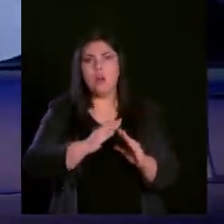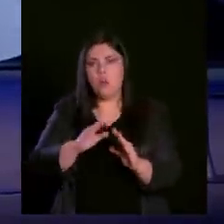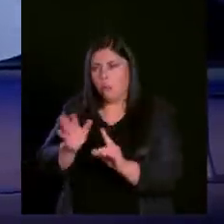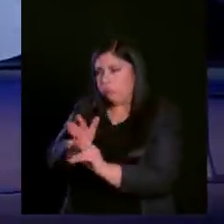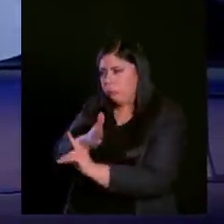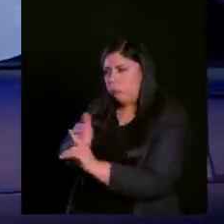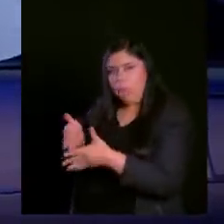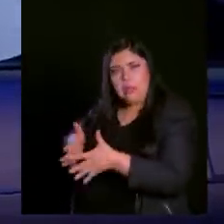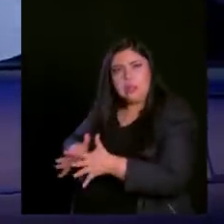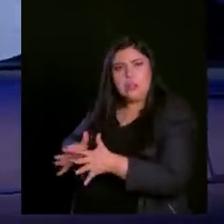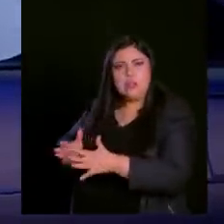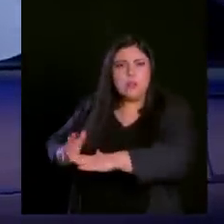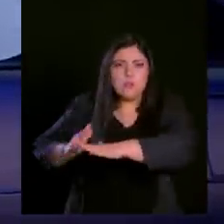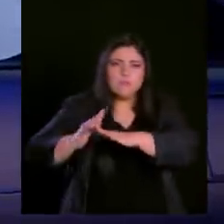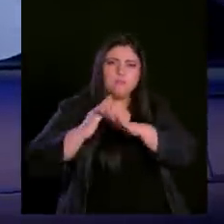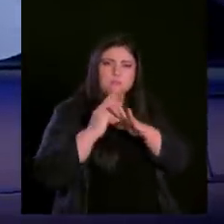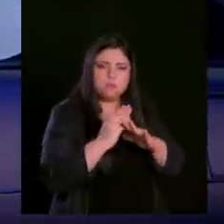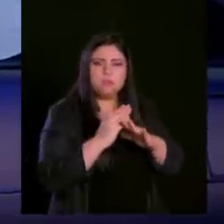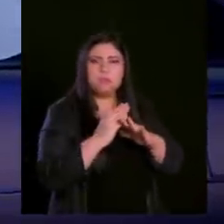ejemplo